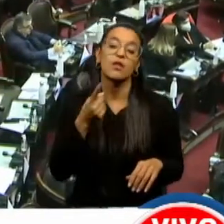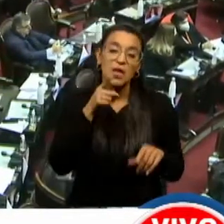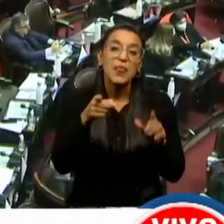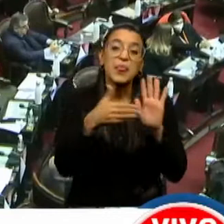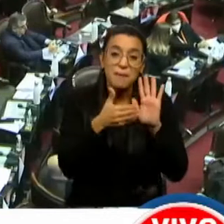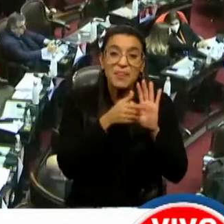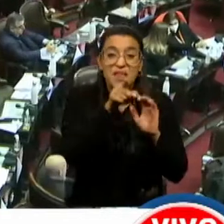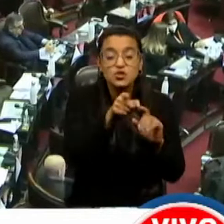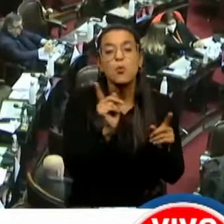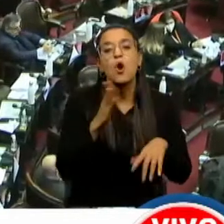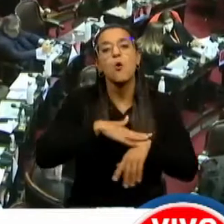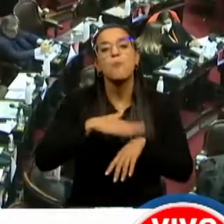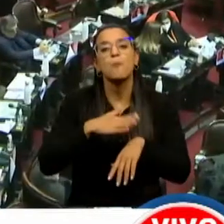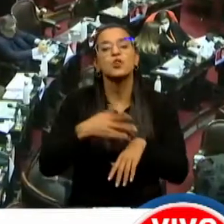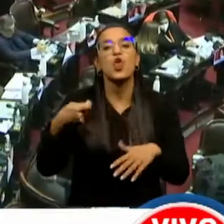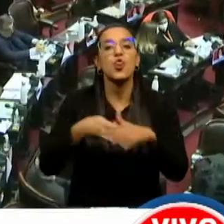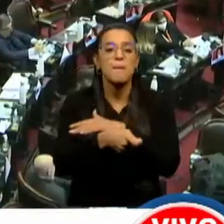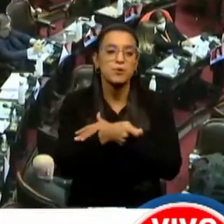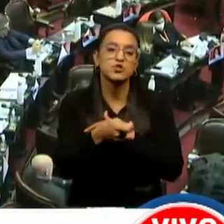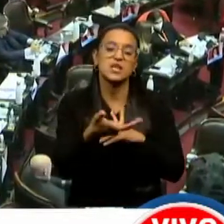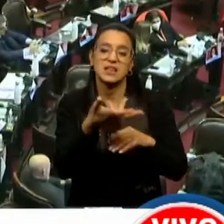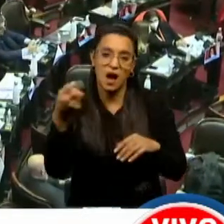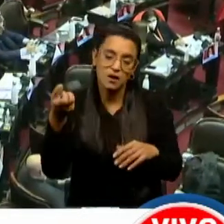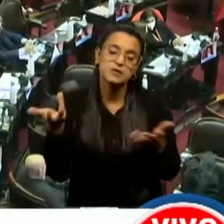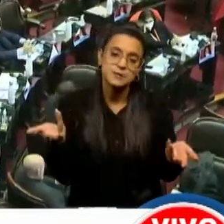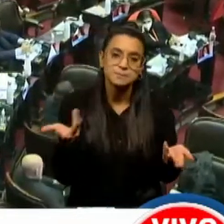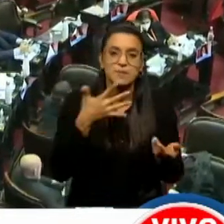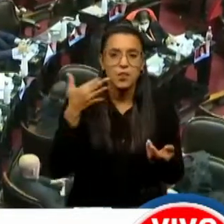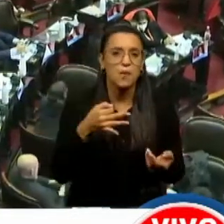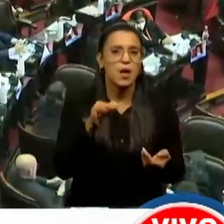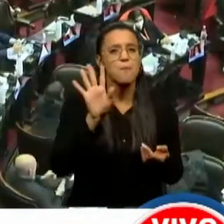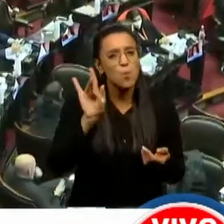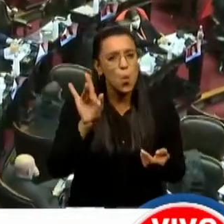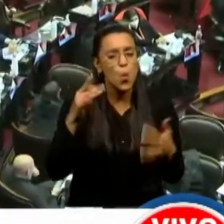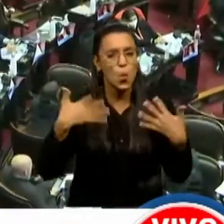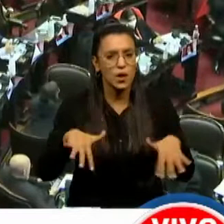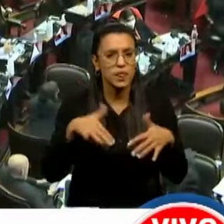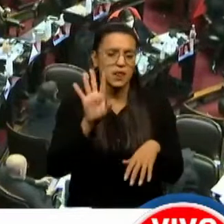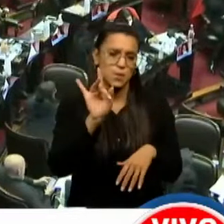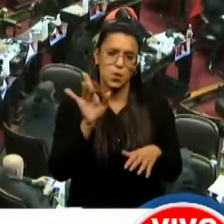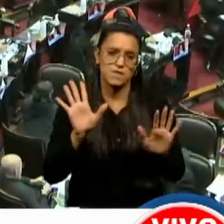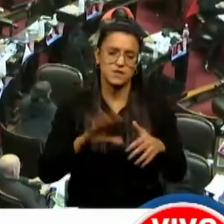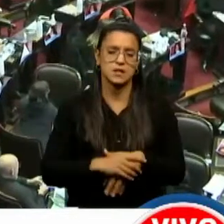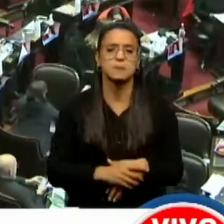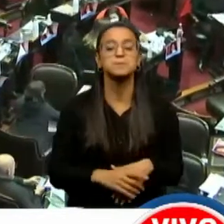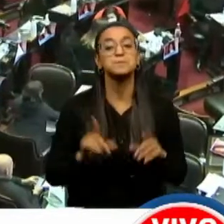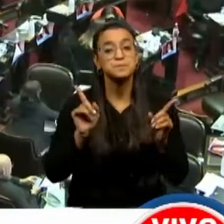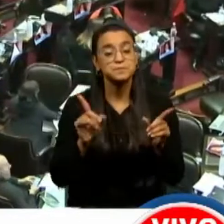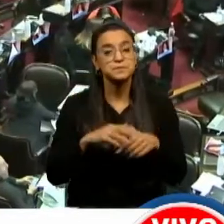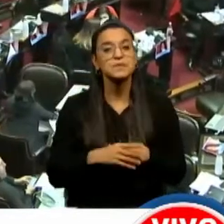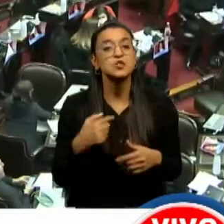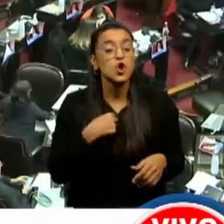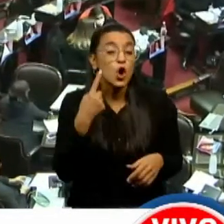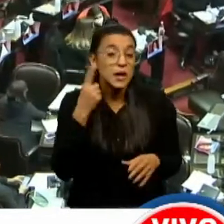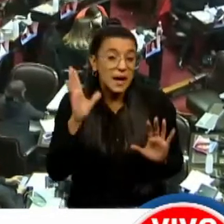concepto en qué momento la había depositado y retirado. Realmente de muy difícil implementación. Ahora,